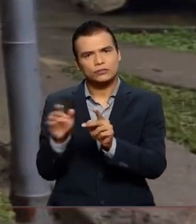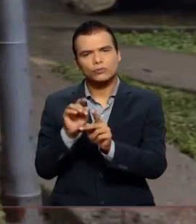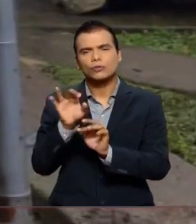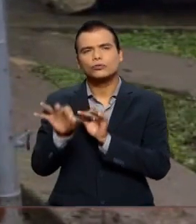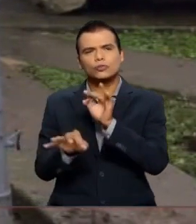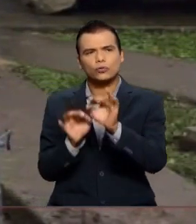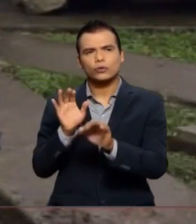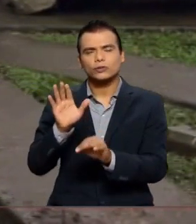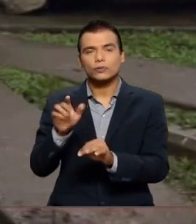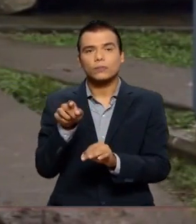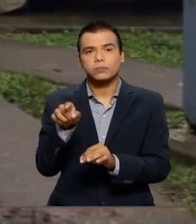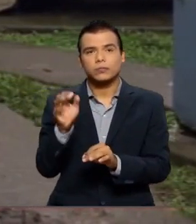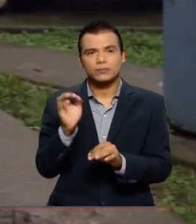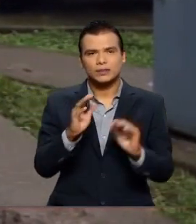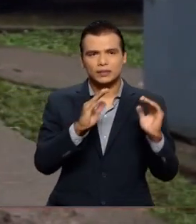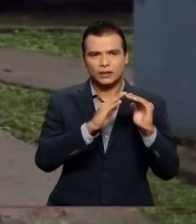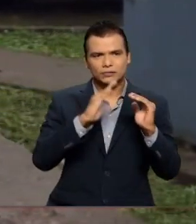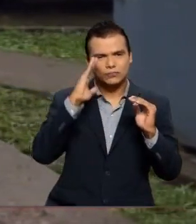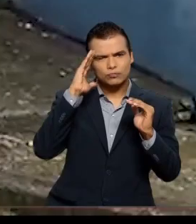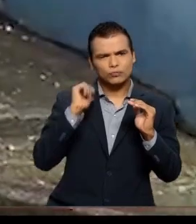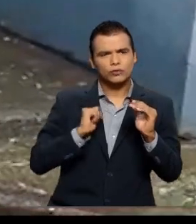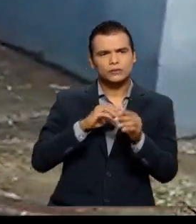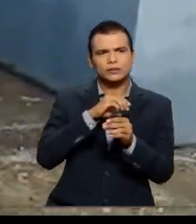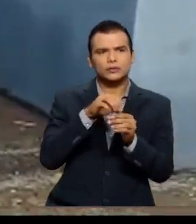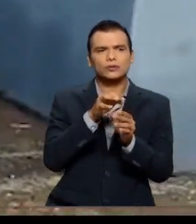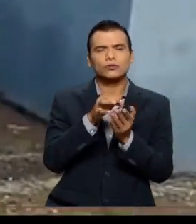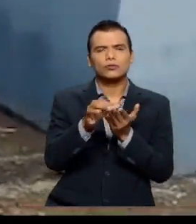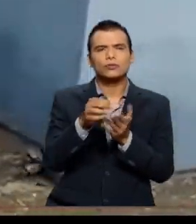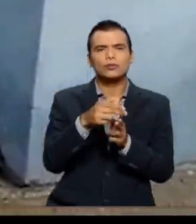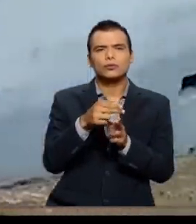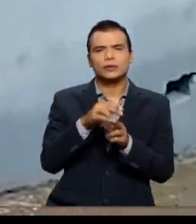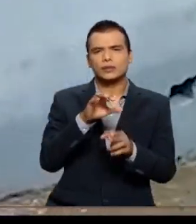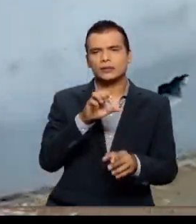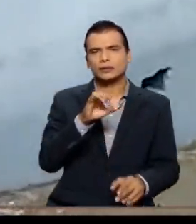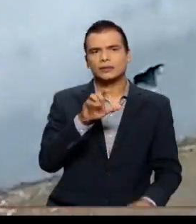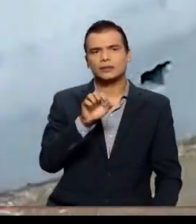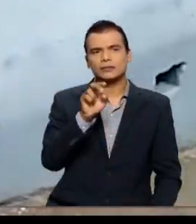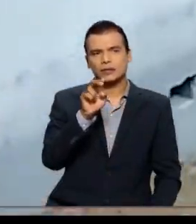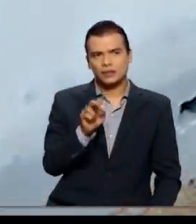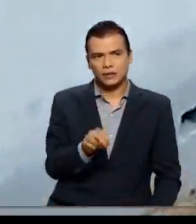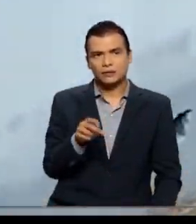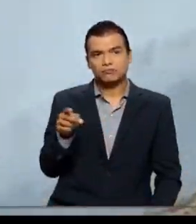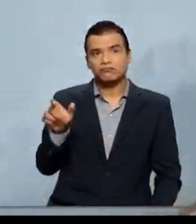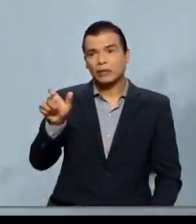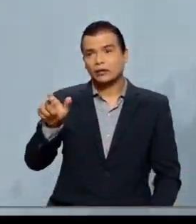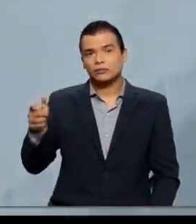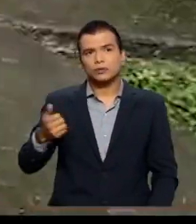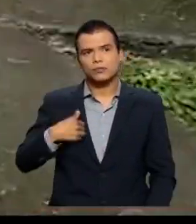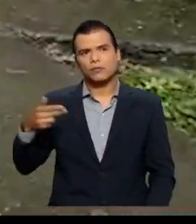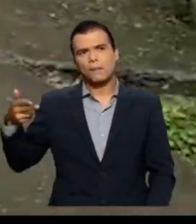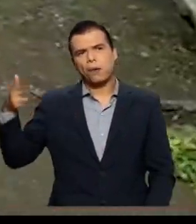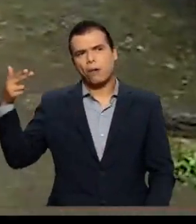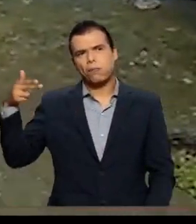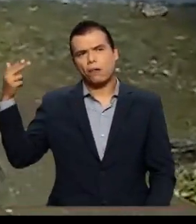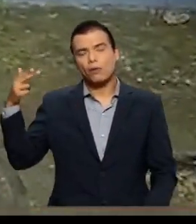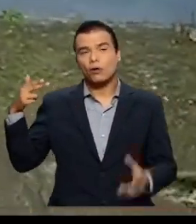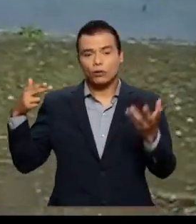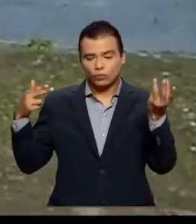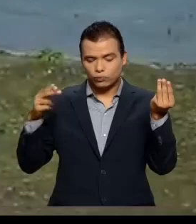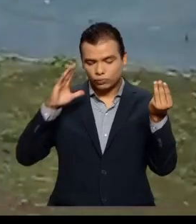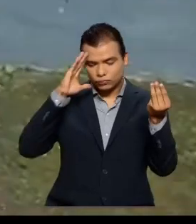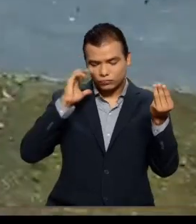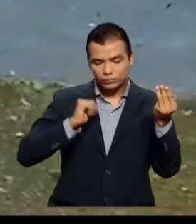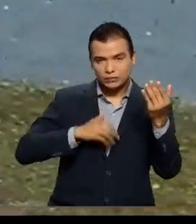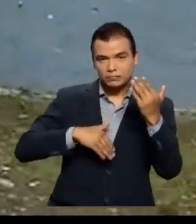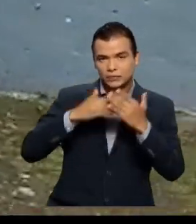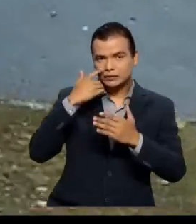El complejo policial ubicado en el corregimiento de Ceilán fue blanco de un nuevo ataque con ráfagas de fusil. Las unidades que se encontraban de turno de inmediato activaron